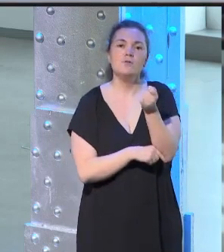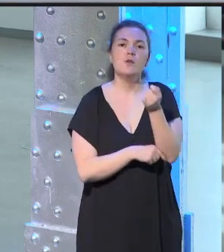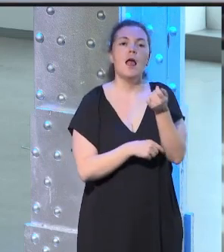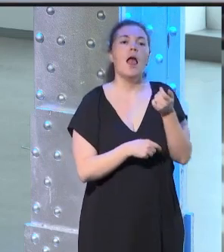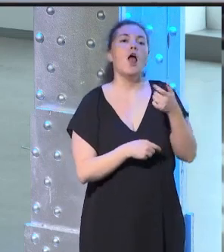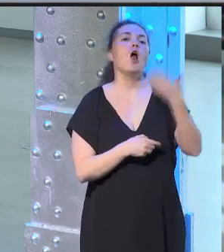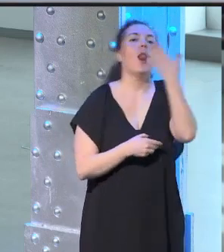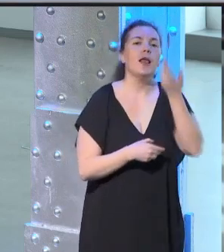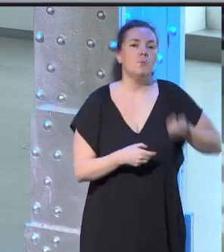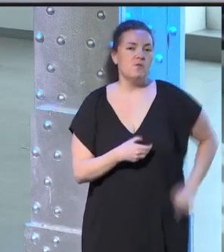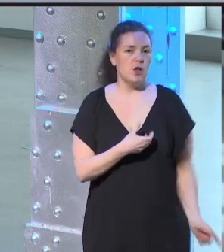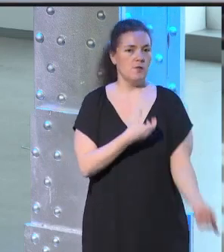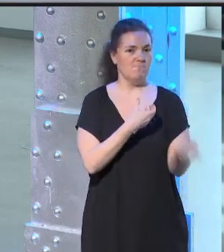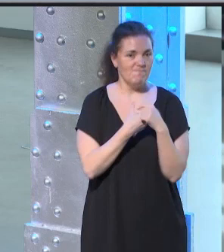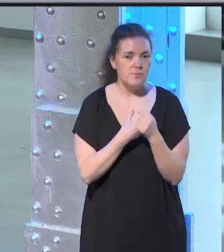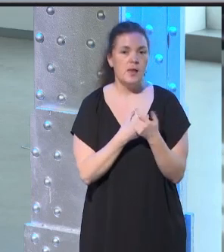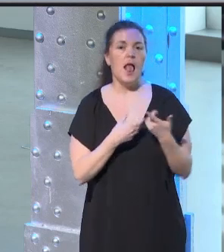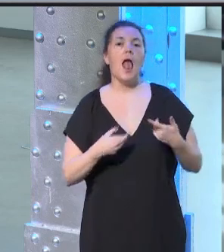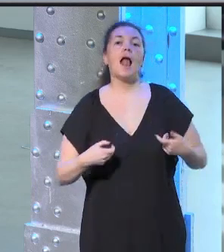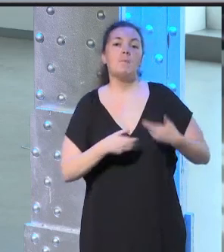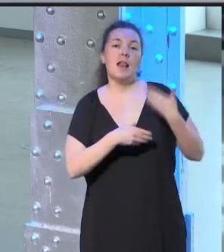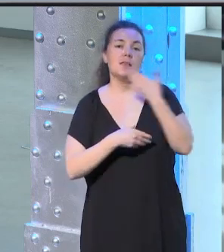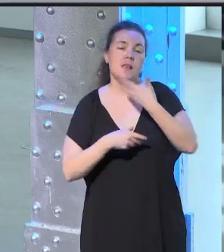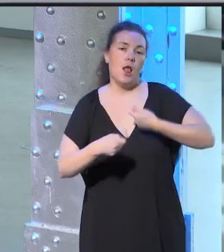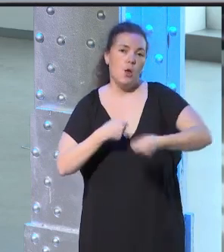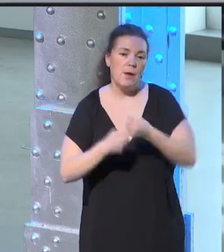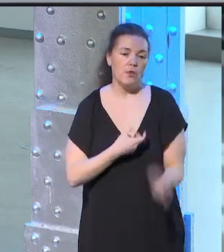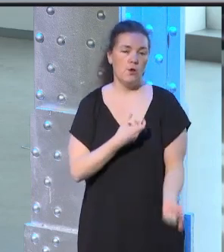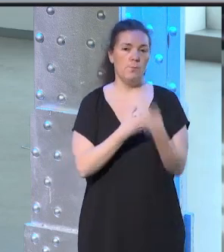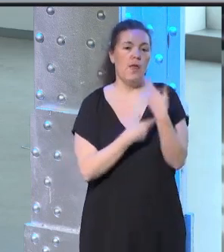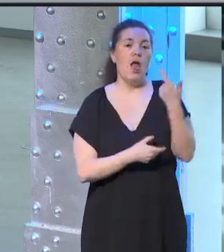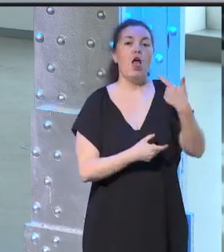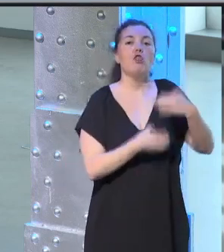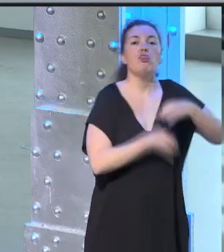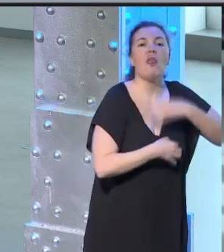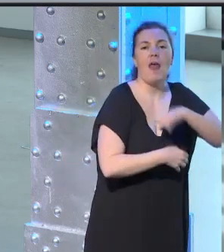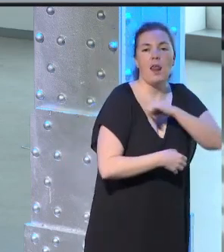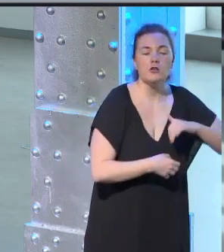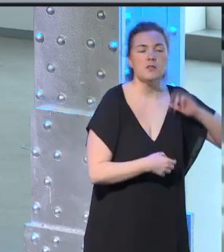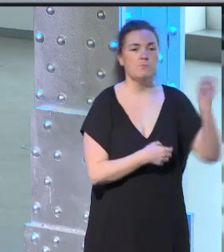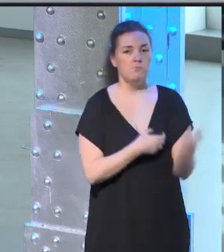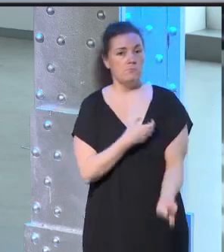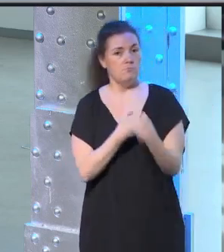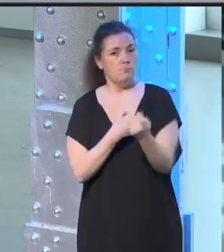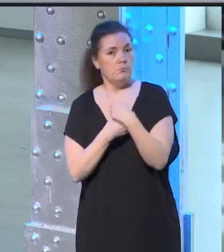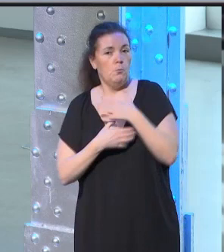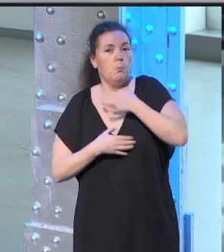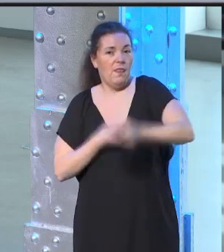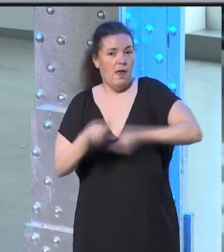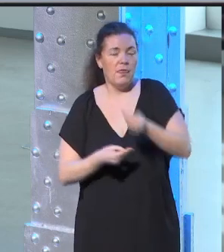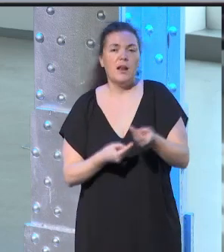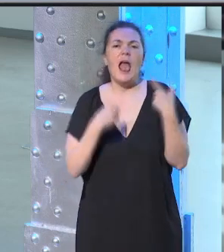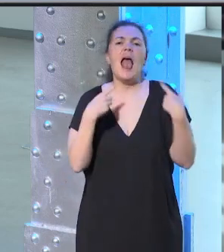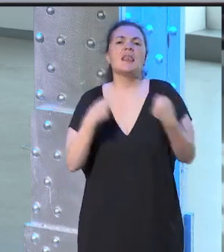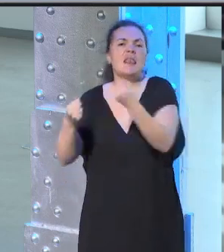colegios profesionales, cámaras de comercio, ciudadanos independientes que pueden hacerlo, cualquier tipo de entidad